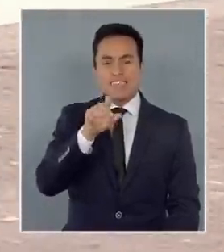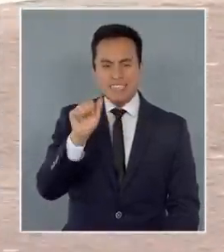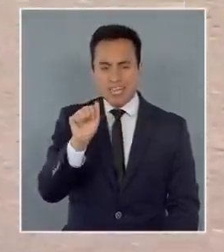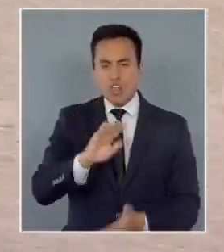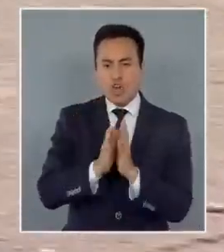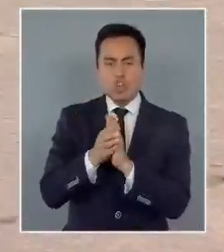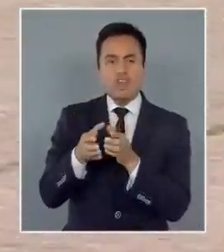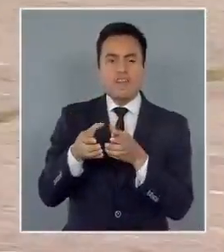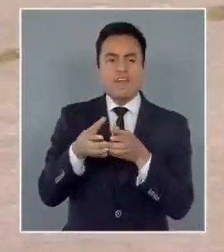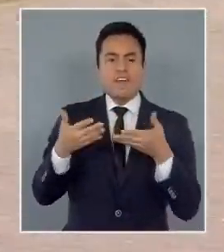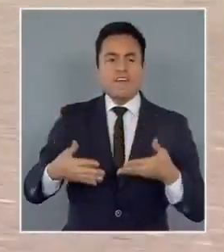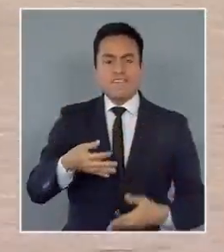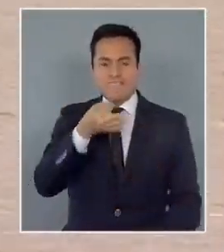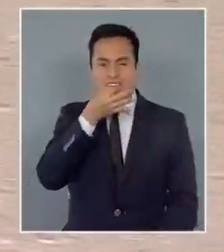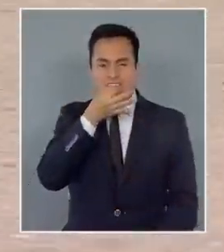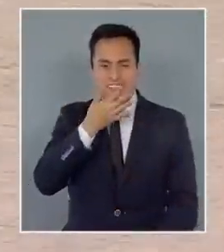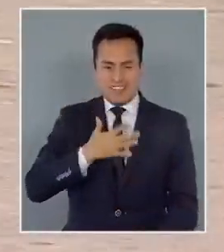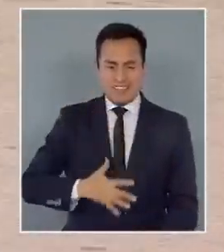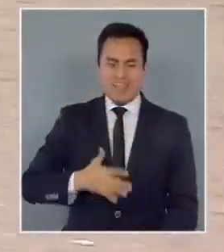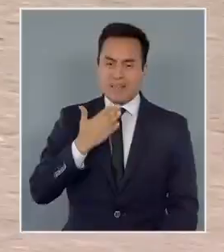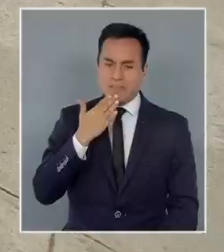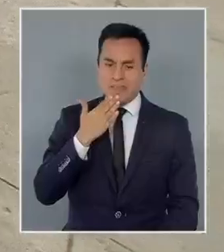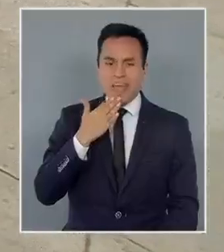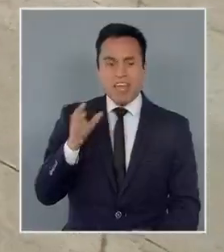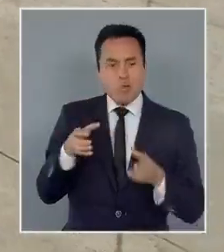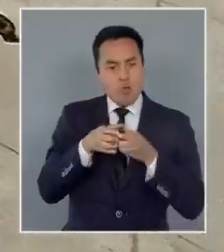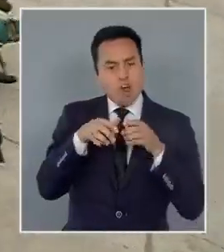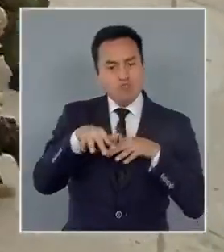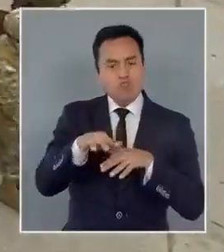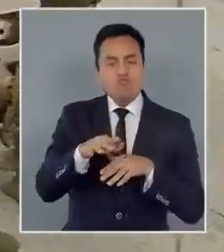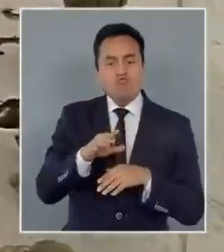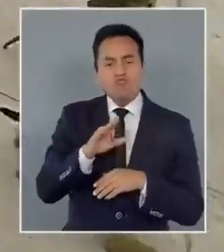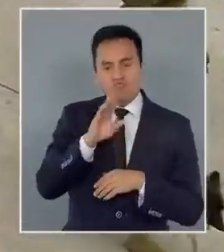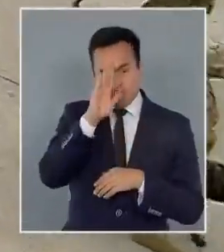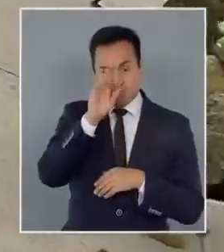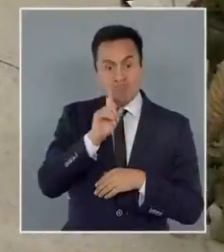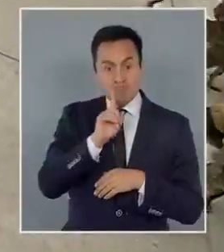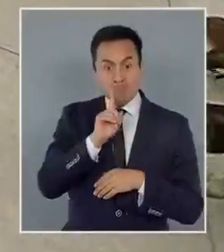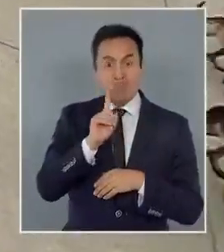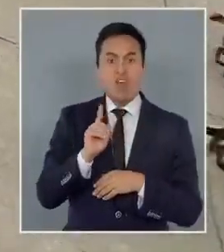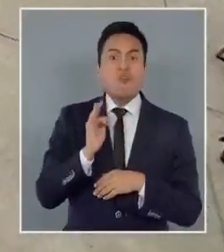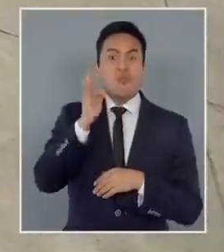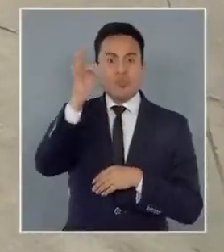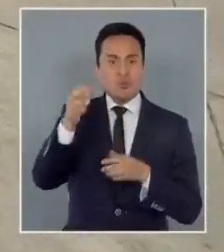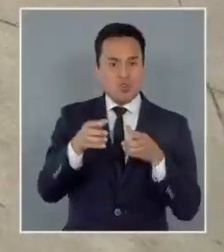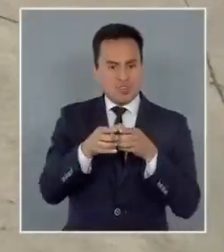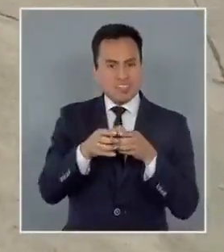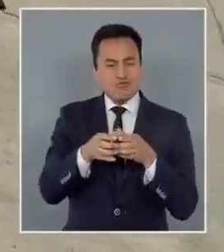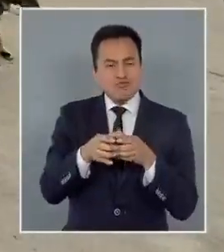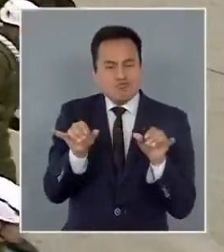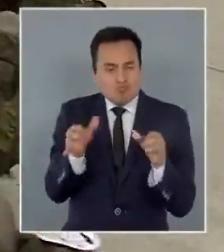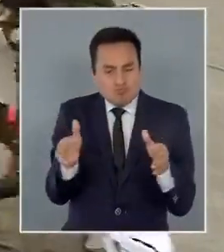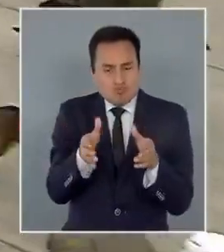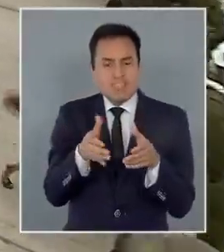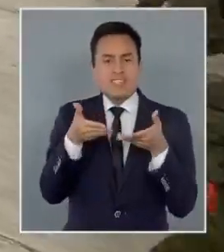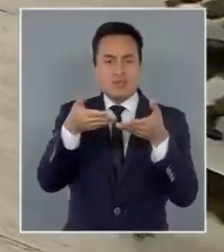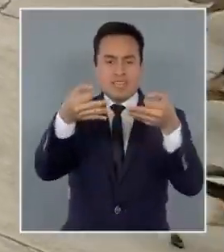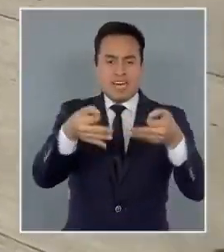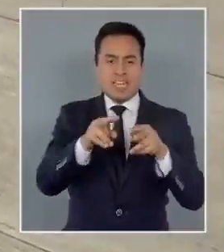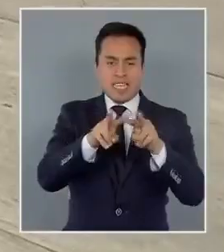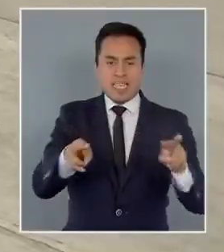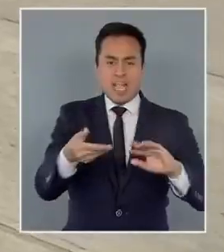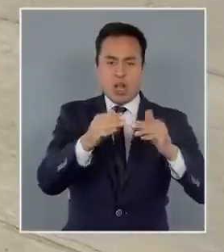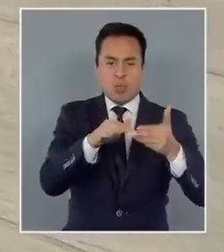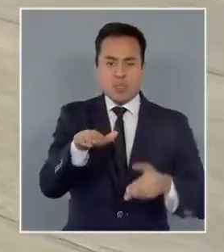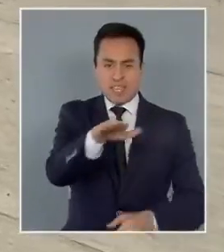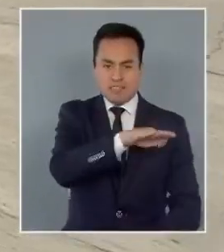emblema verde. A continuación, una escuadra de cachorros de carabineros que en un futuro próximo llevarán seguridad y tranquilidad a la